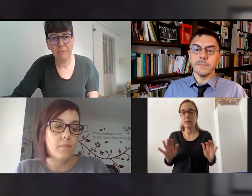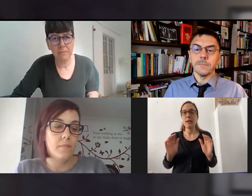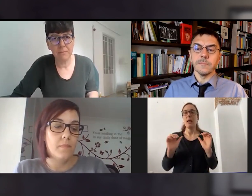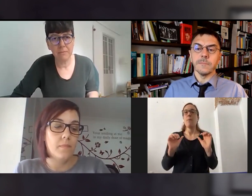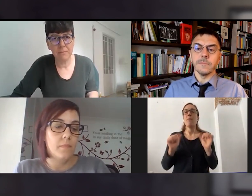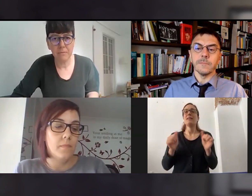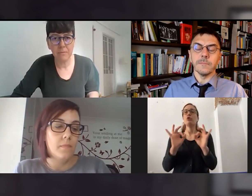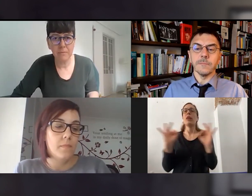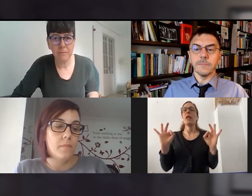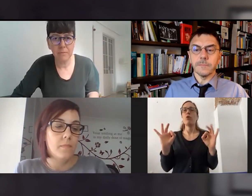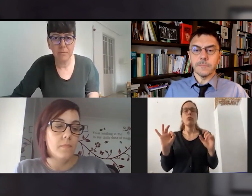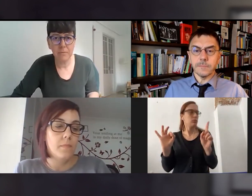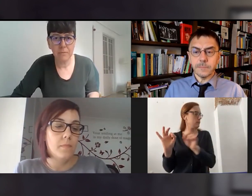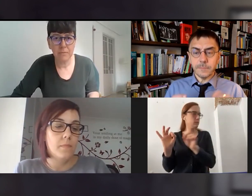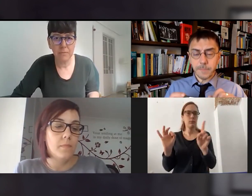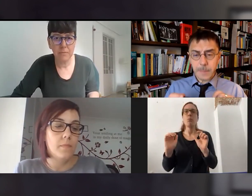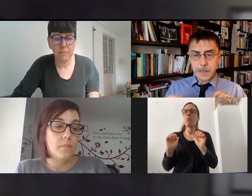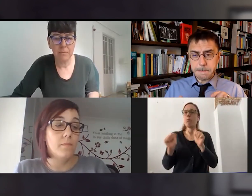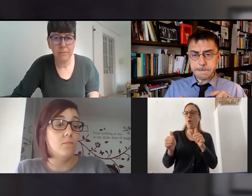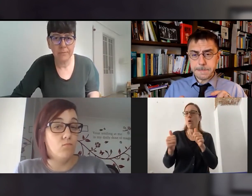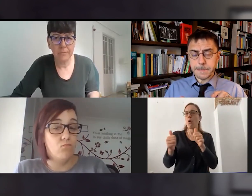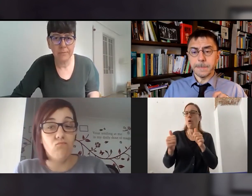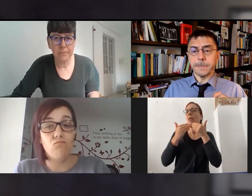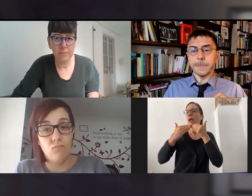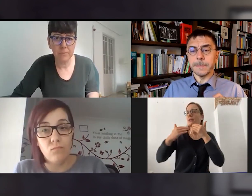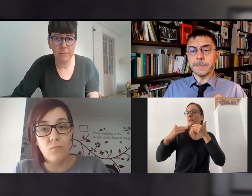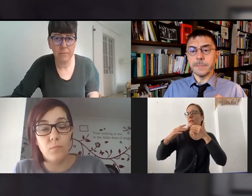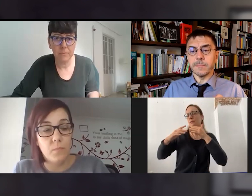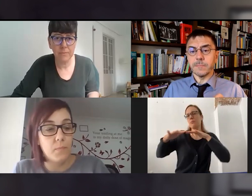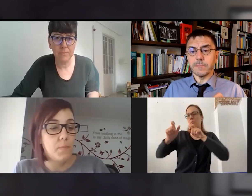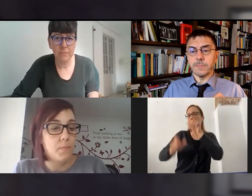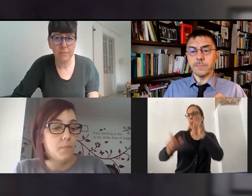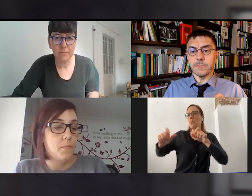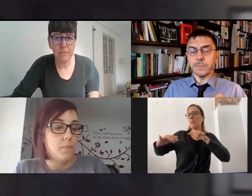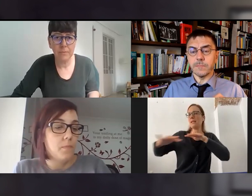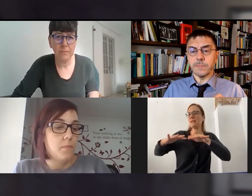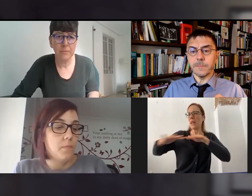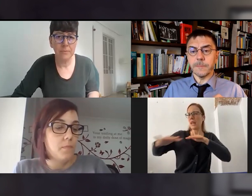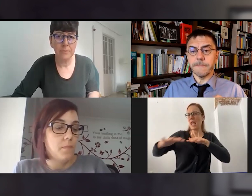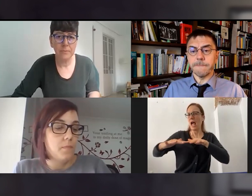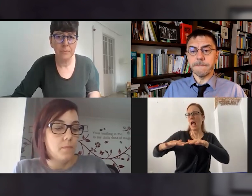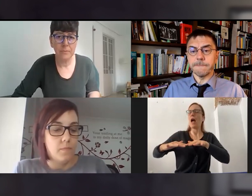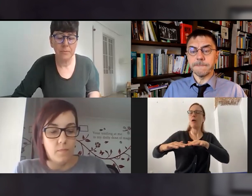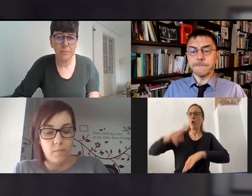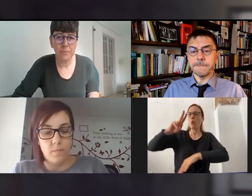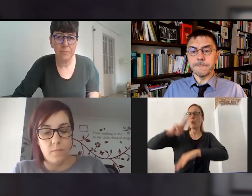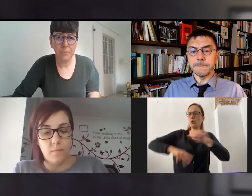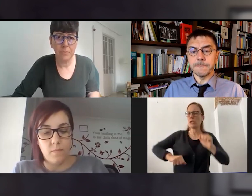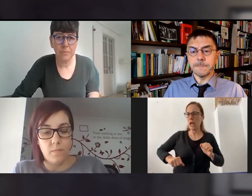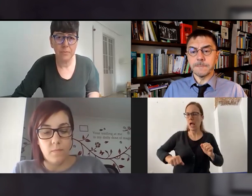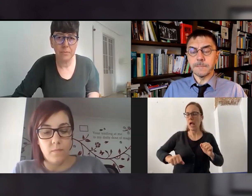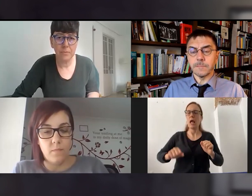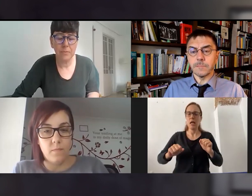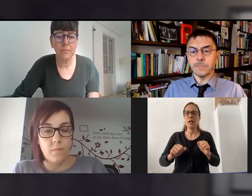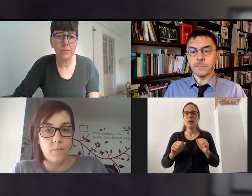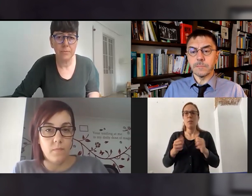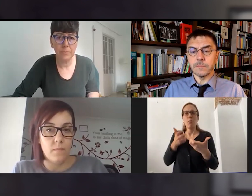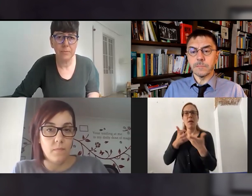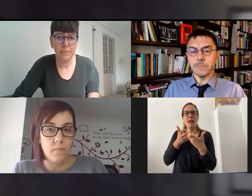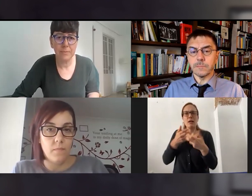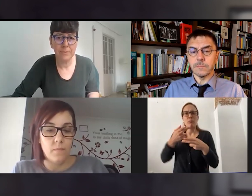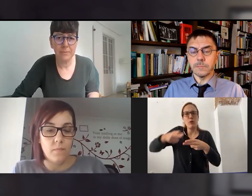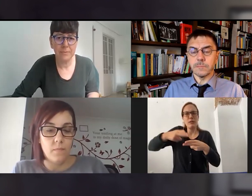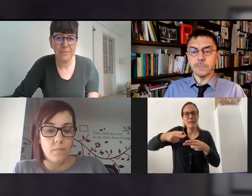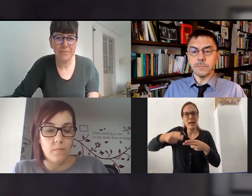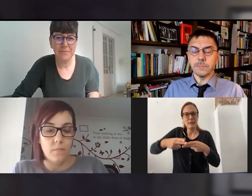que partimos ya con una militancia muy curtida en estas batallas políticas, con experiencia, pero también con ganas de que el partido